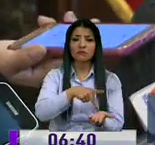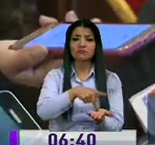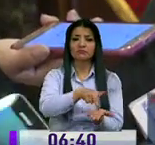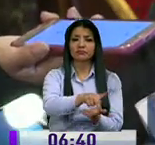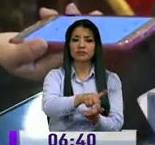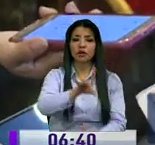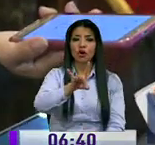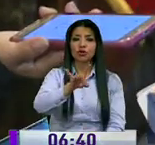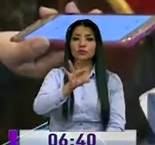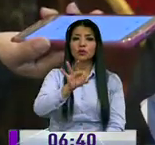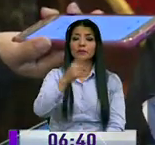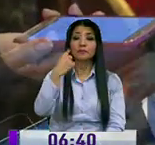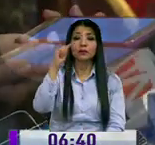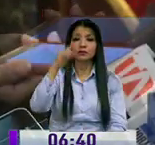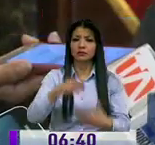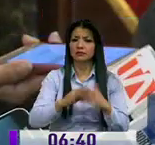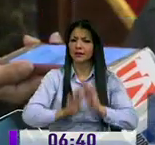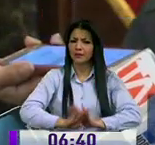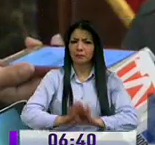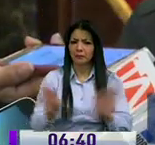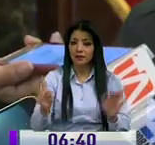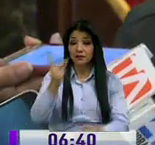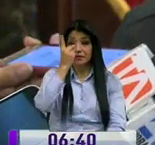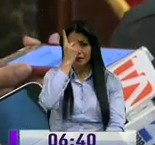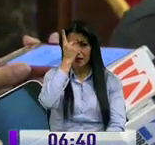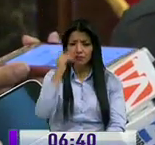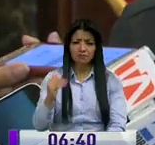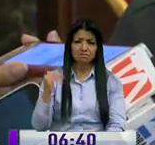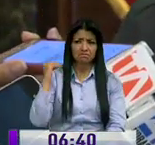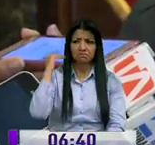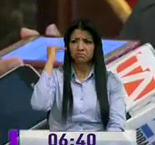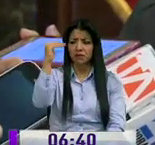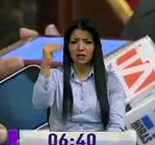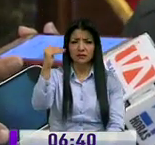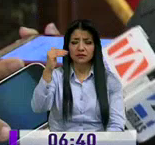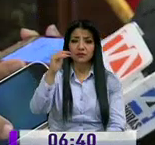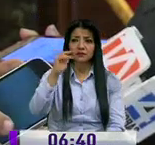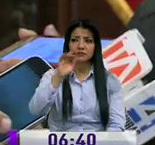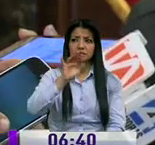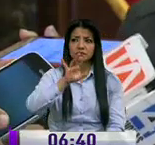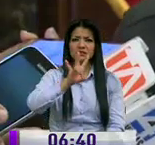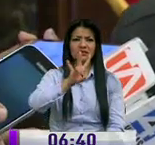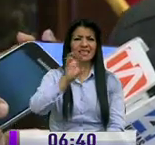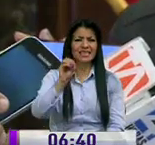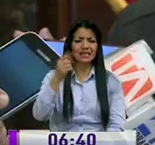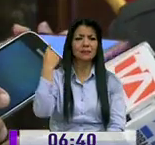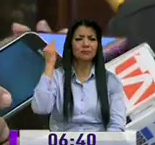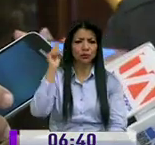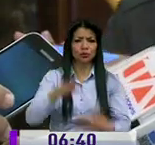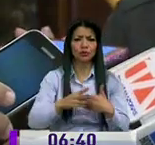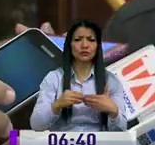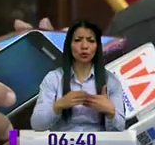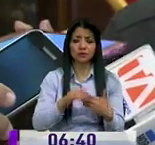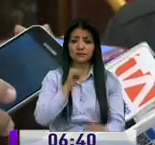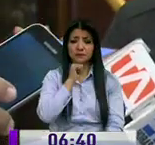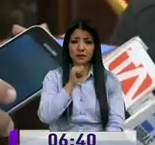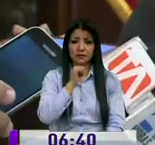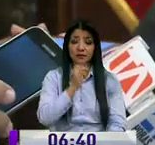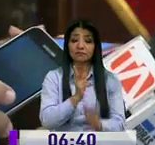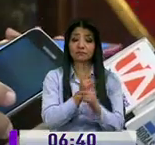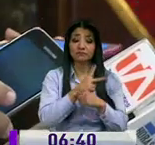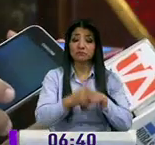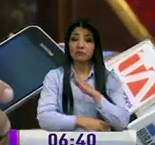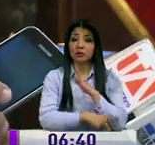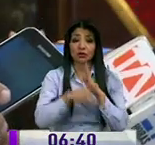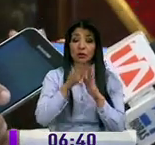de $89 millones. Están adeudando por encima, creo, ya desde $70 millones, porque la producción petrolera no ha